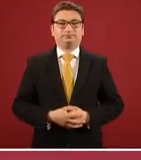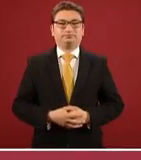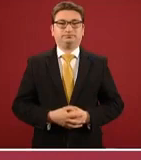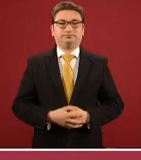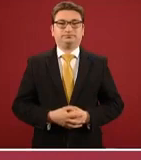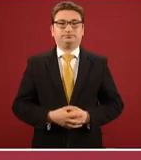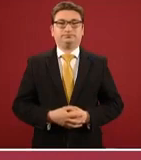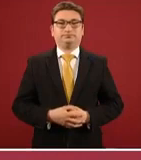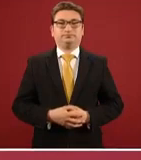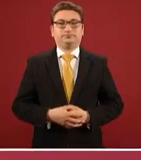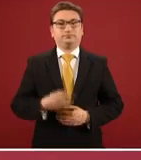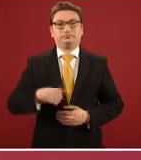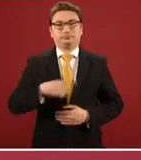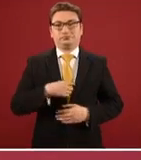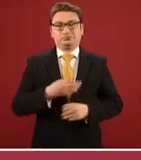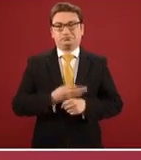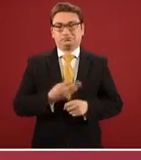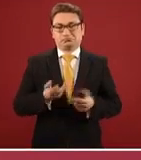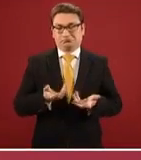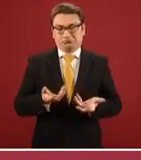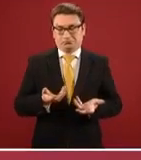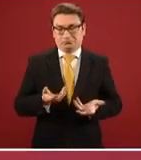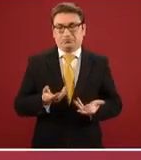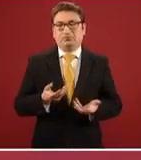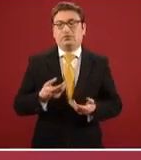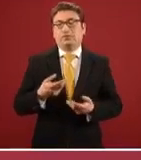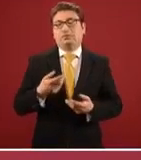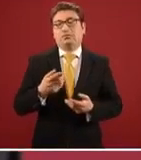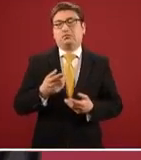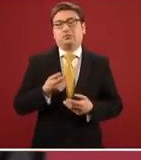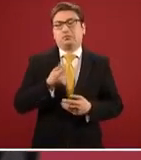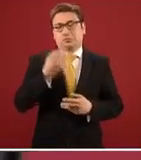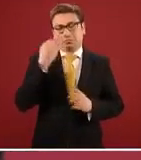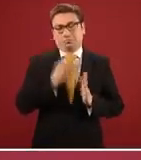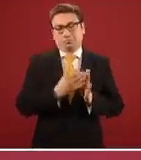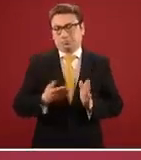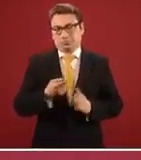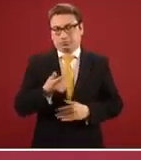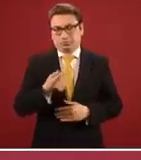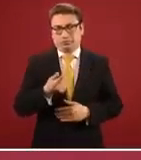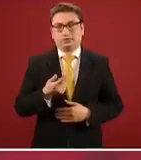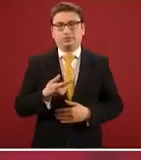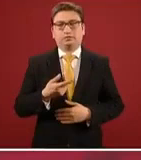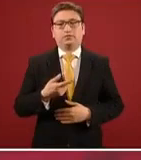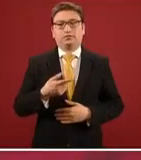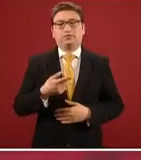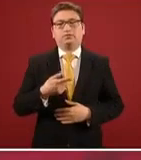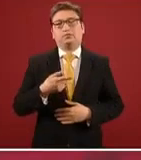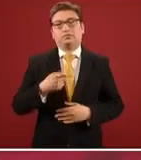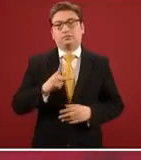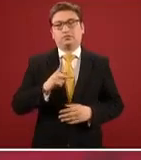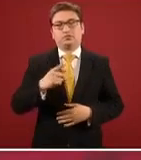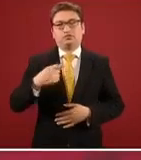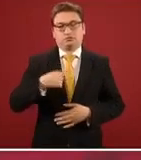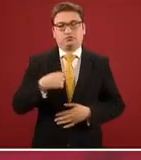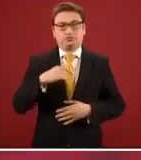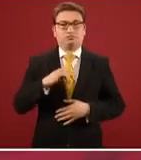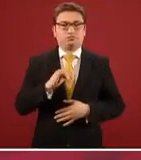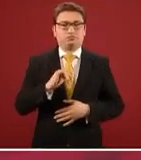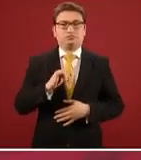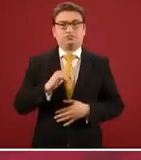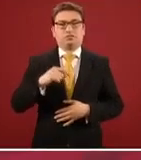estar ausentes, no tanto, pero sí, en mi caso, no voy a estar